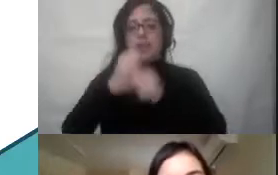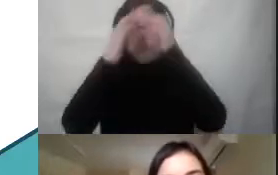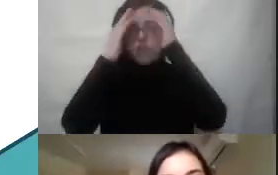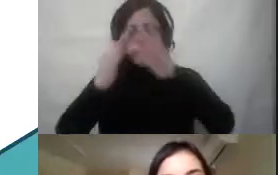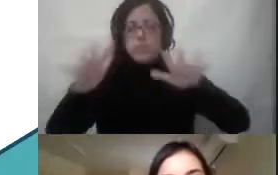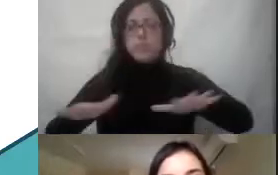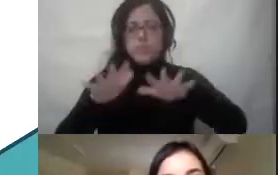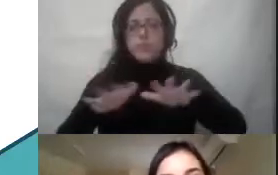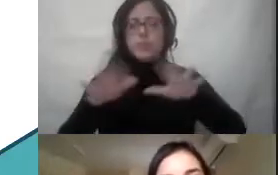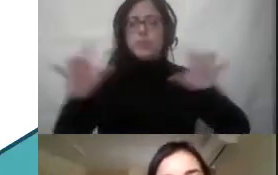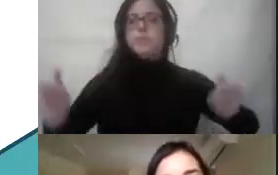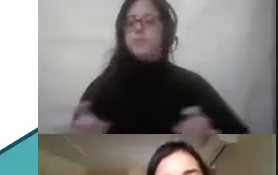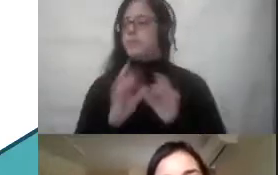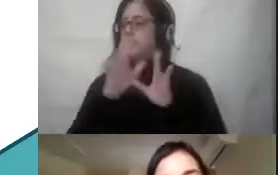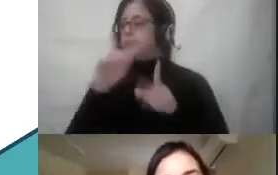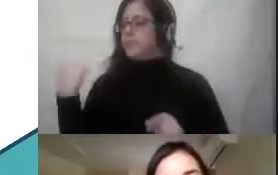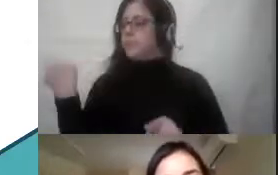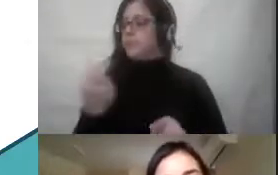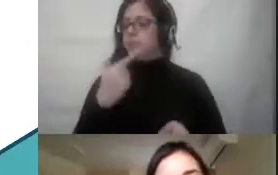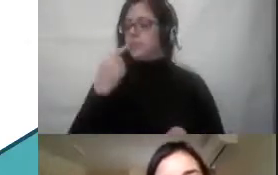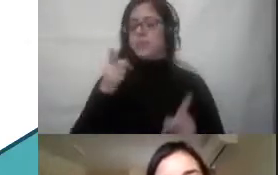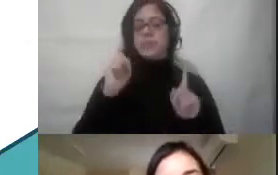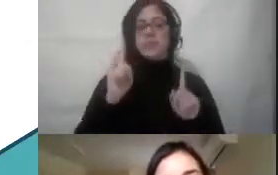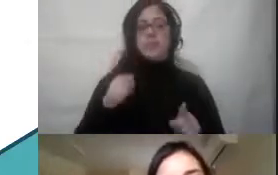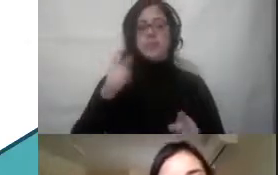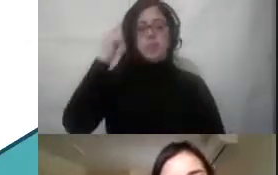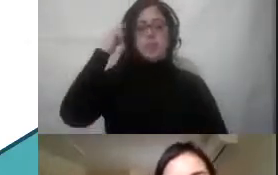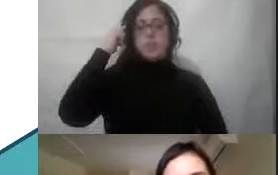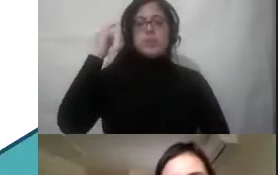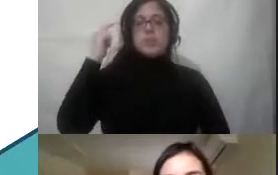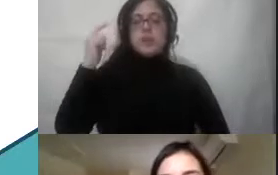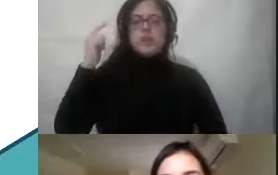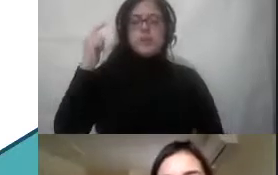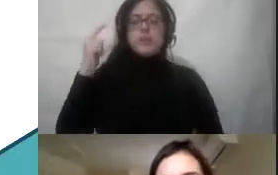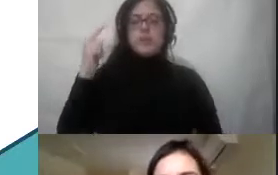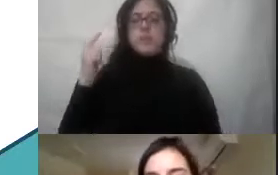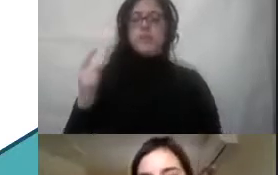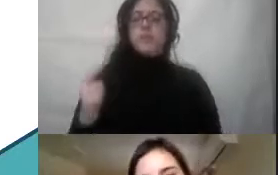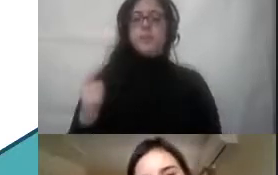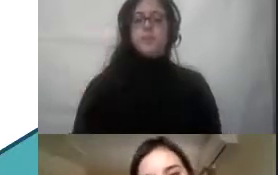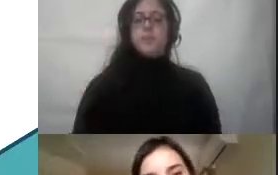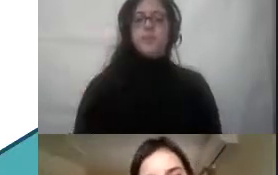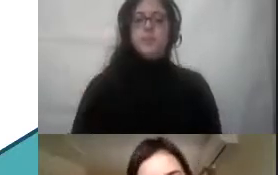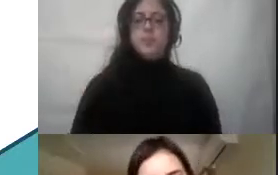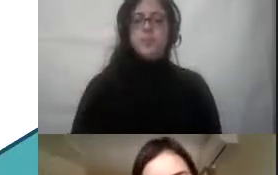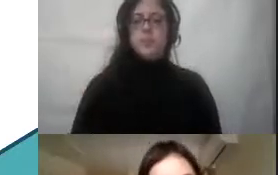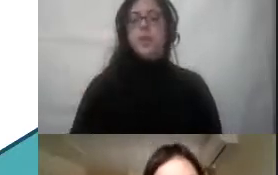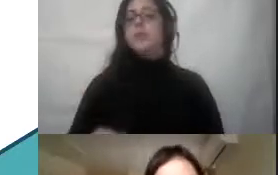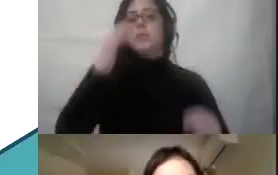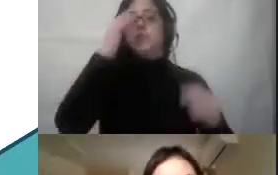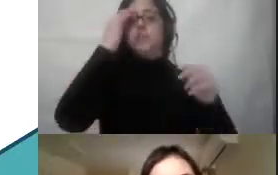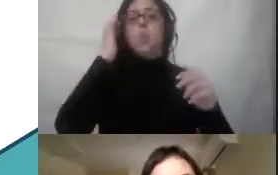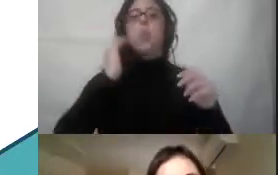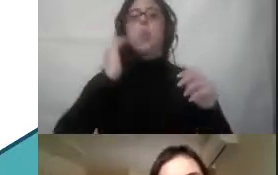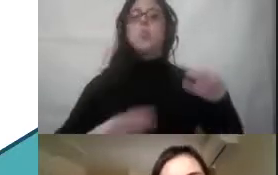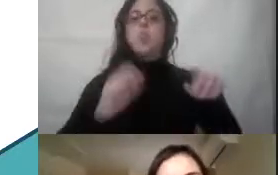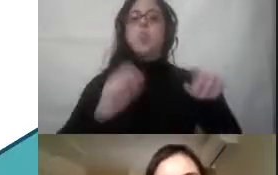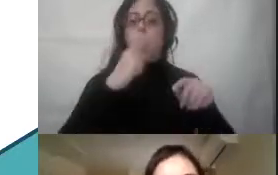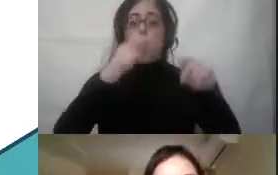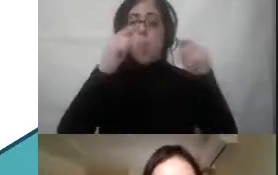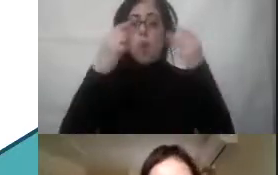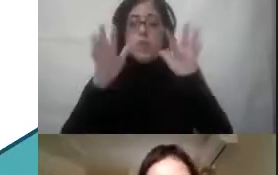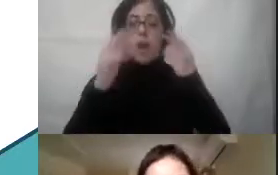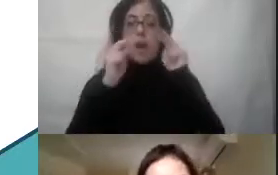Y si tenemos que definir lo que nosotros... Nuestra visión comienza desde la